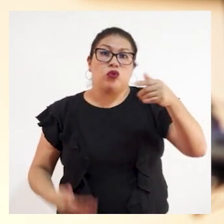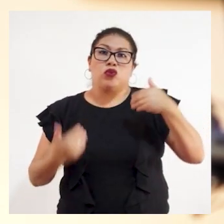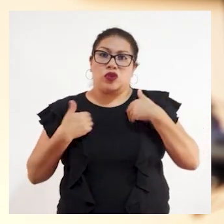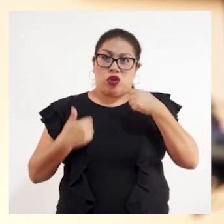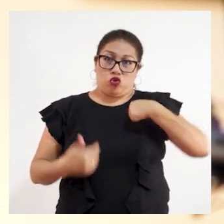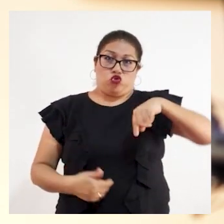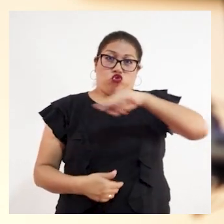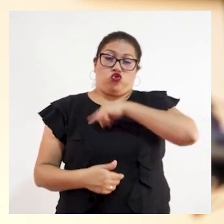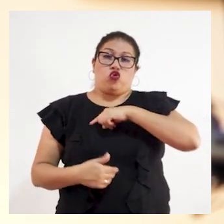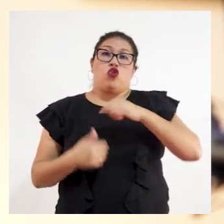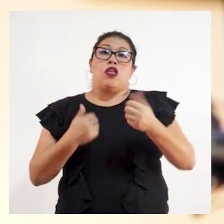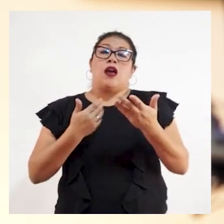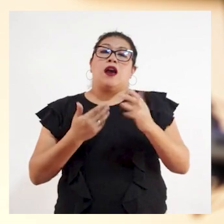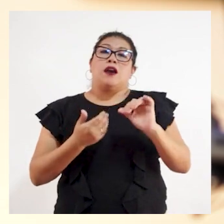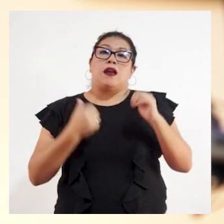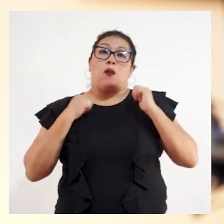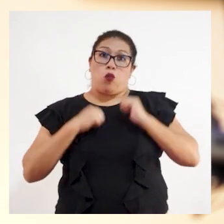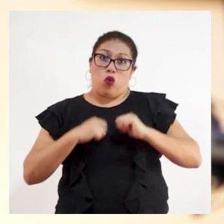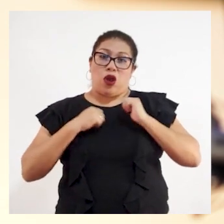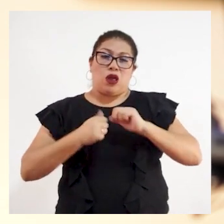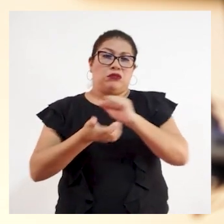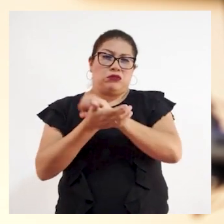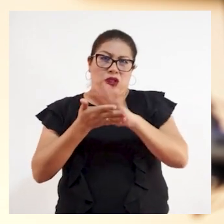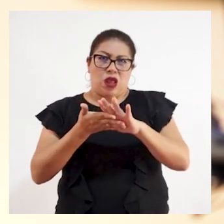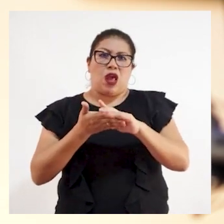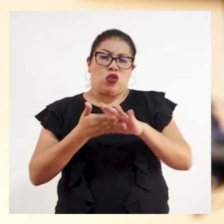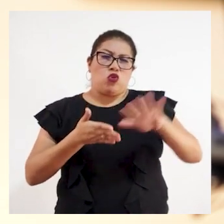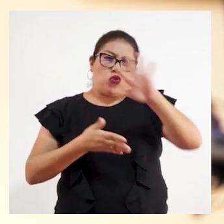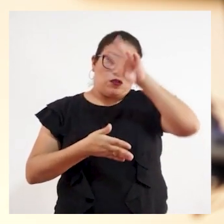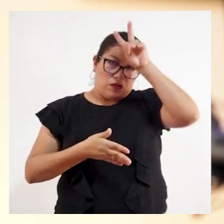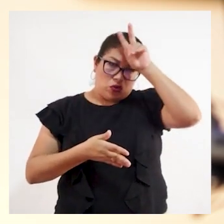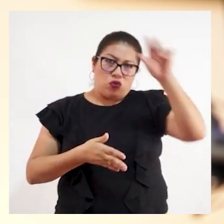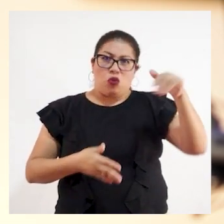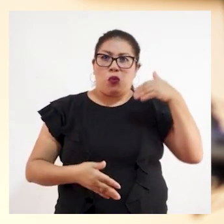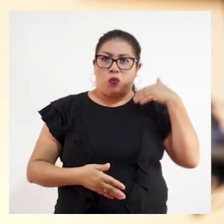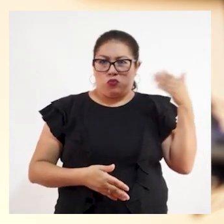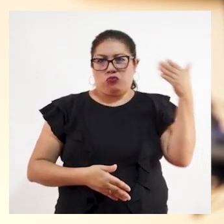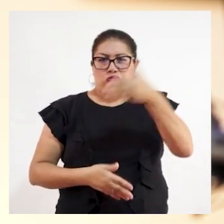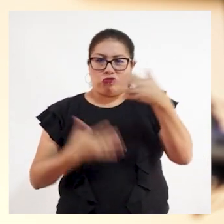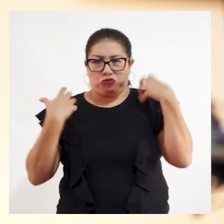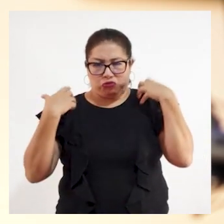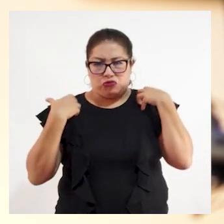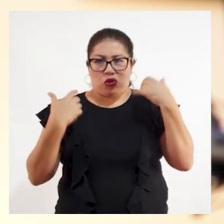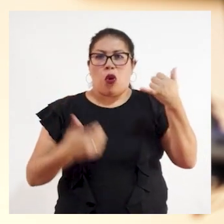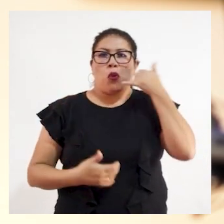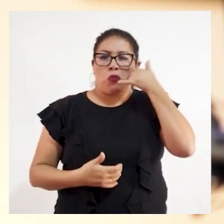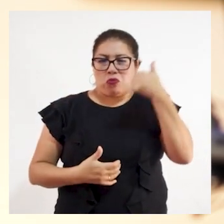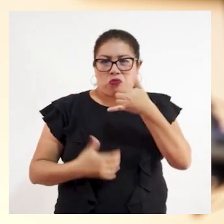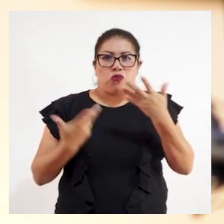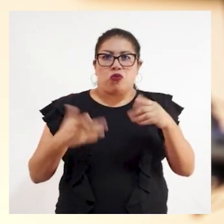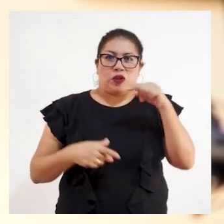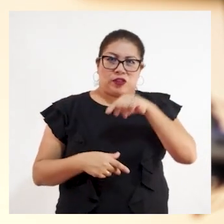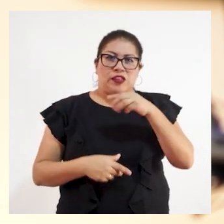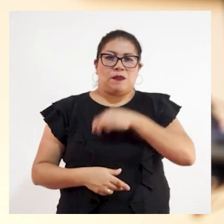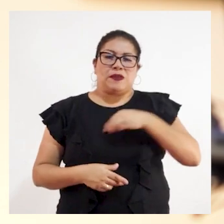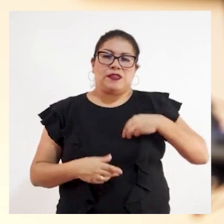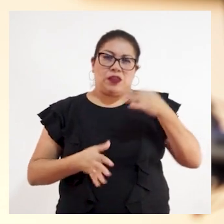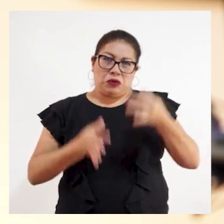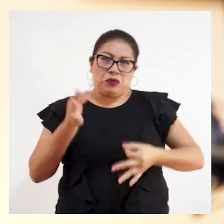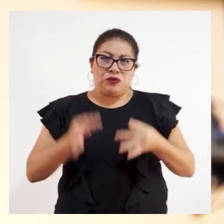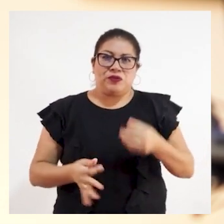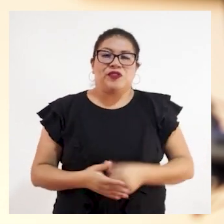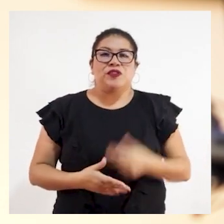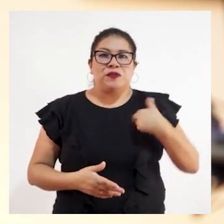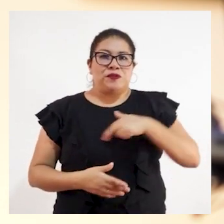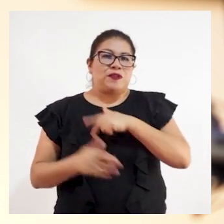con la defensa pública de forma gratuita a nivel nacional. Pueden recurrir a solicitar el servicio de nuestra institución. Nosotros